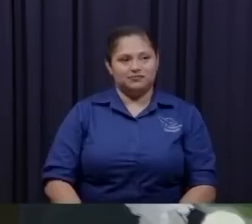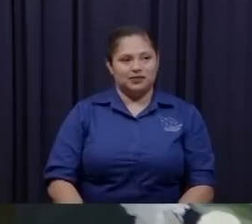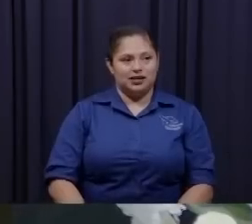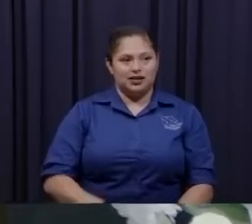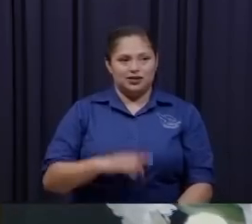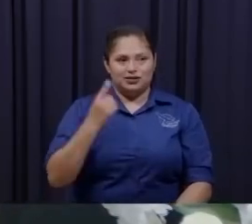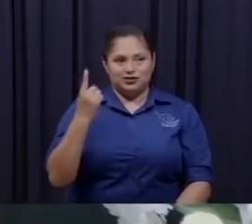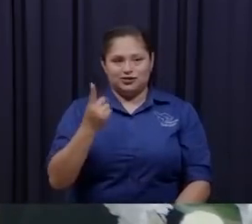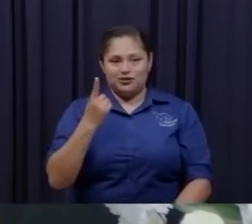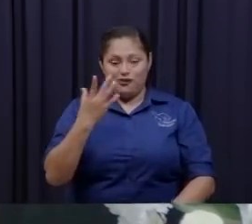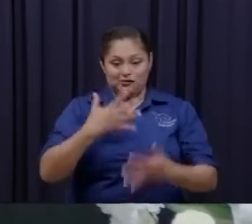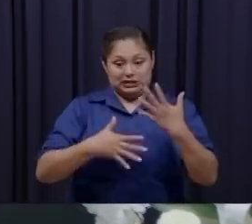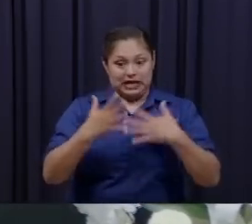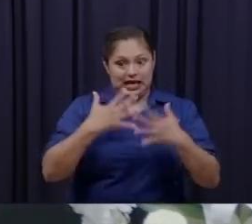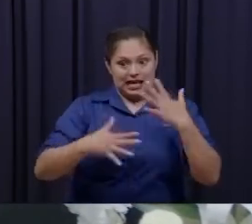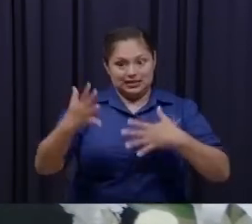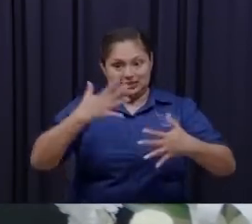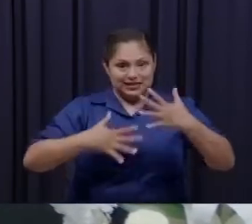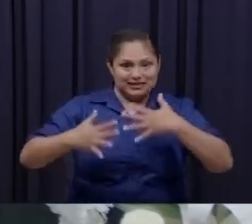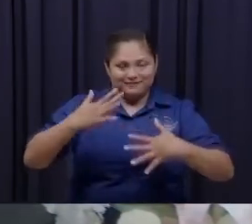Solo se hicieron señas entre ellos.